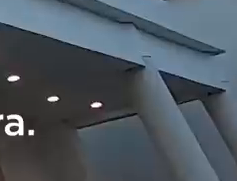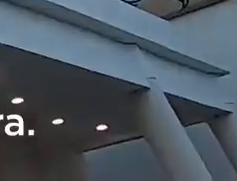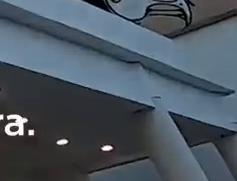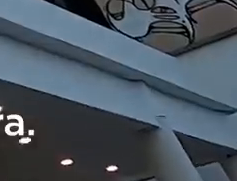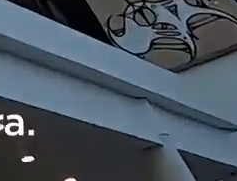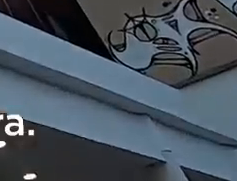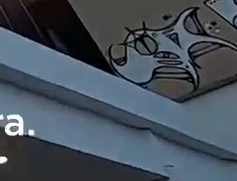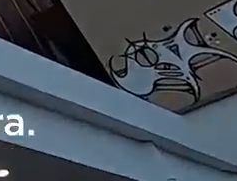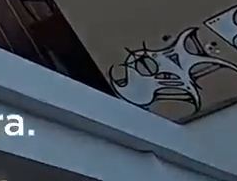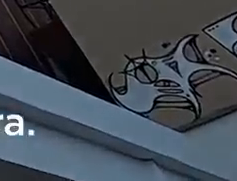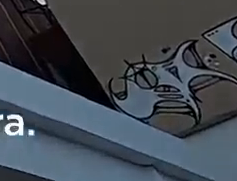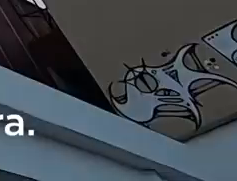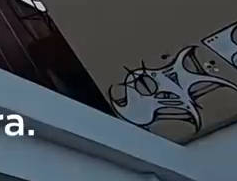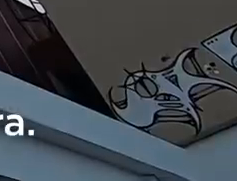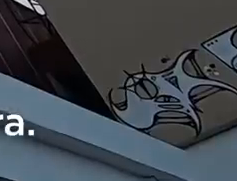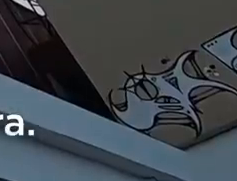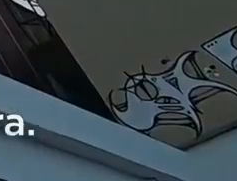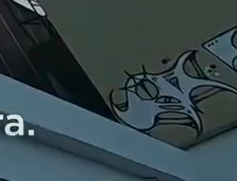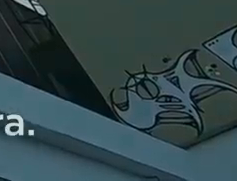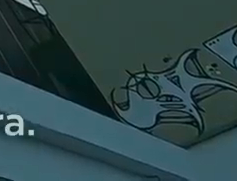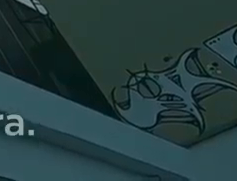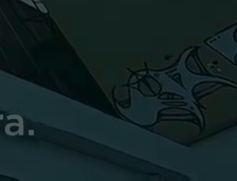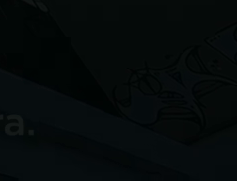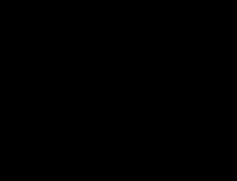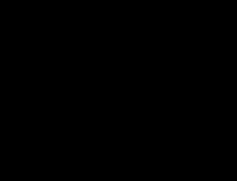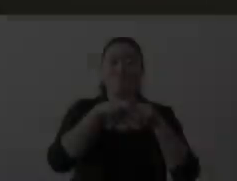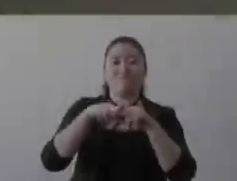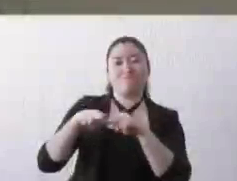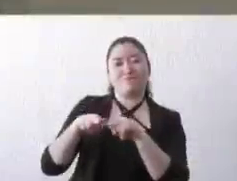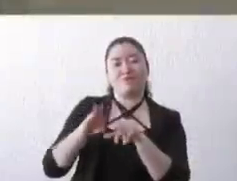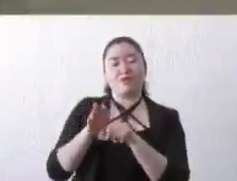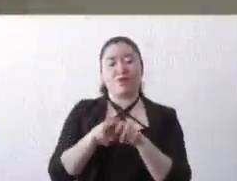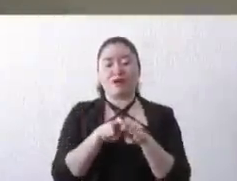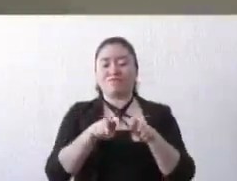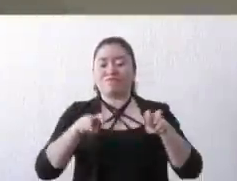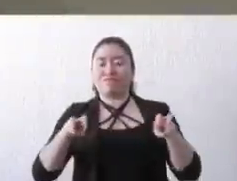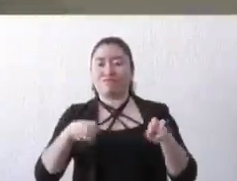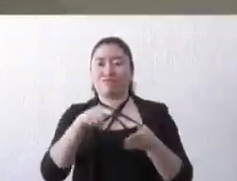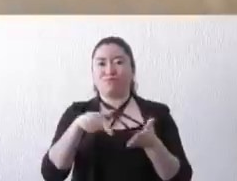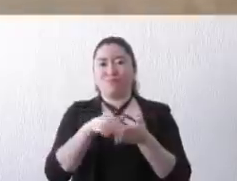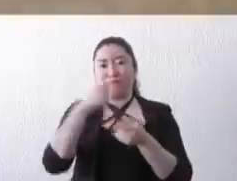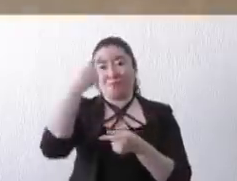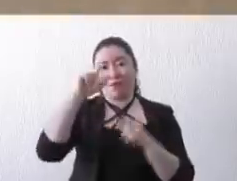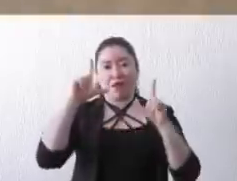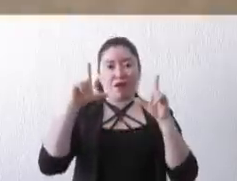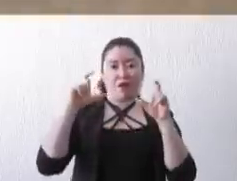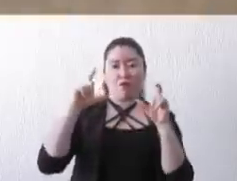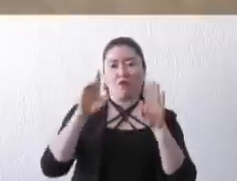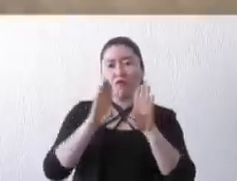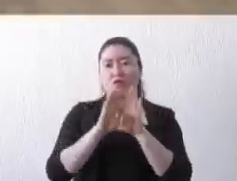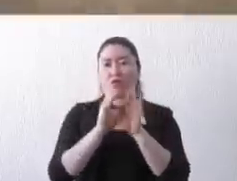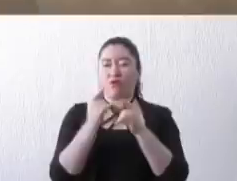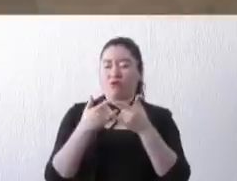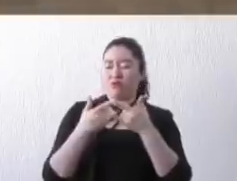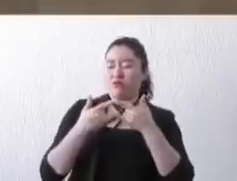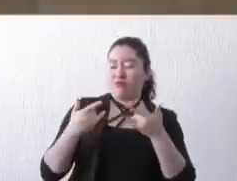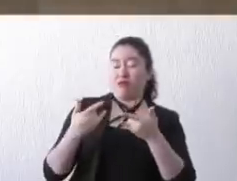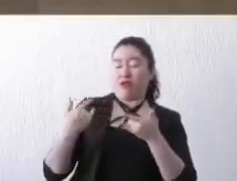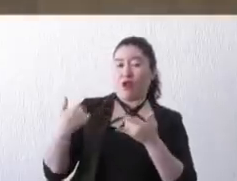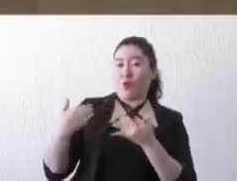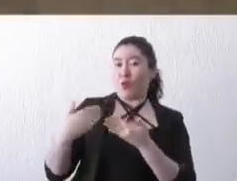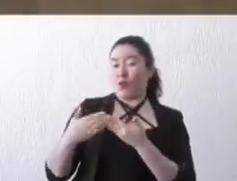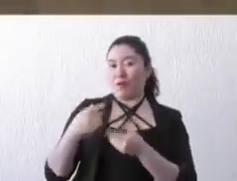Xochicali, para lograr la descentralización de la cultura. El lugar destinado para tomar una gráfica histórica,